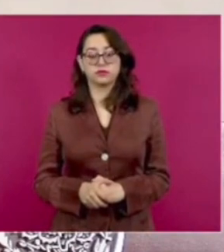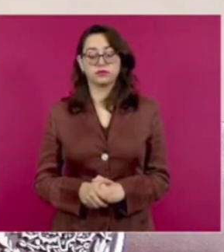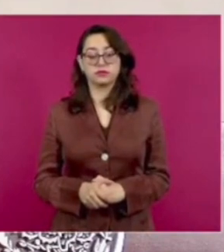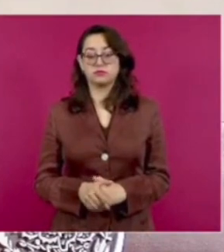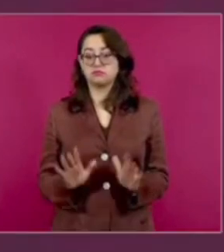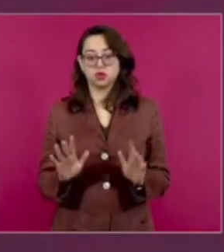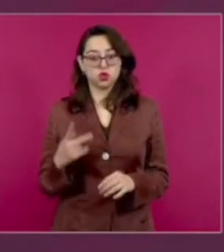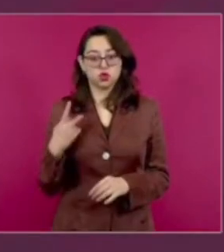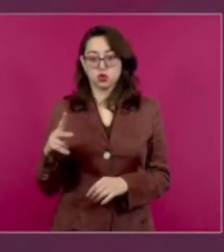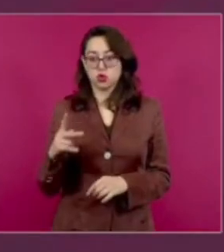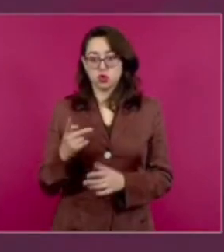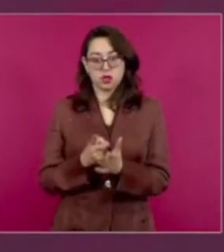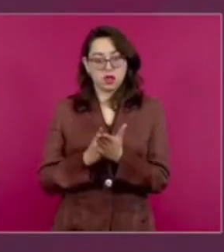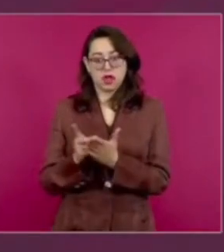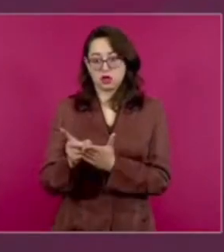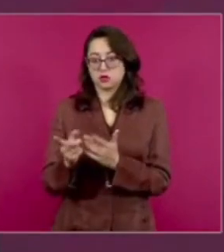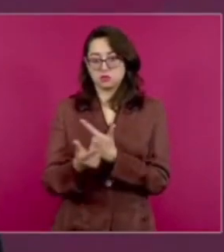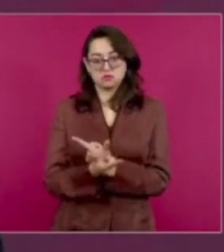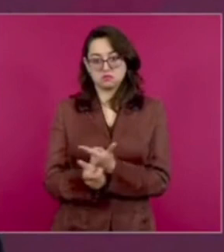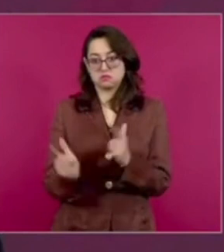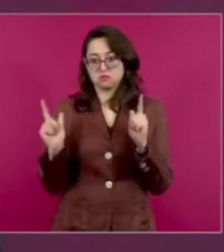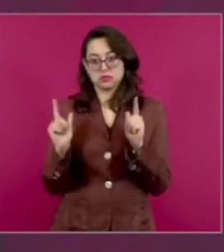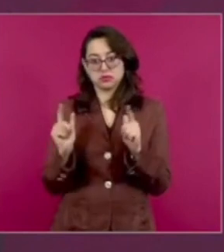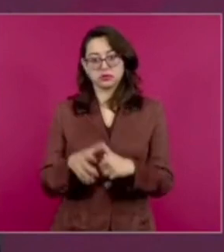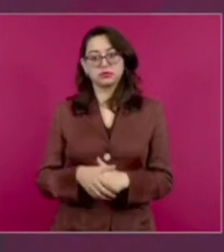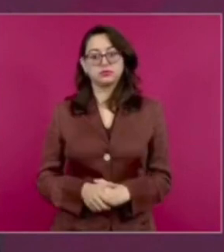hay libertades.